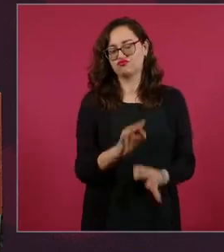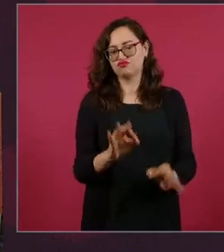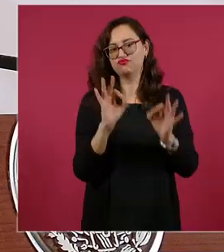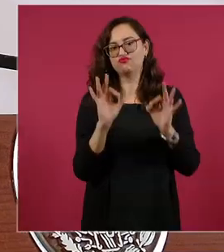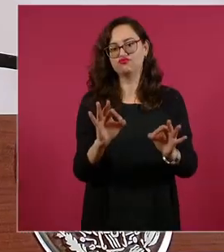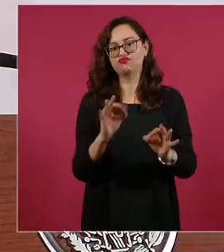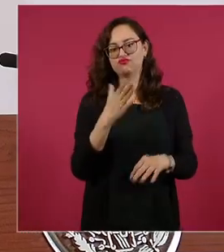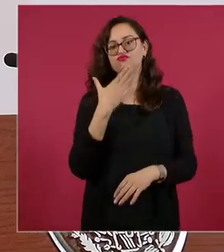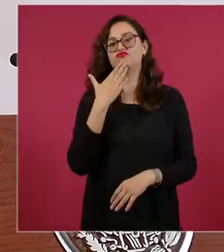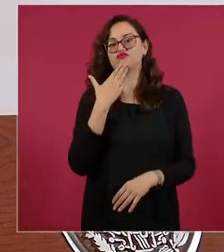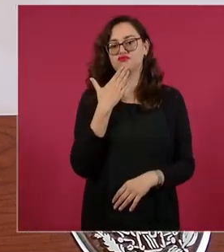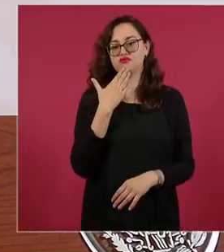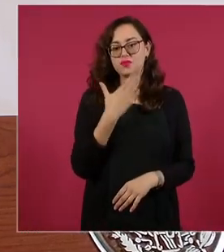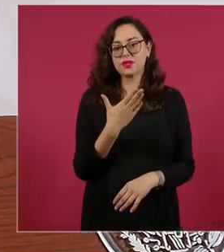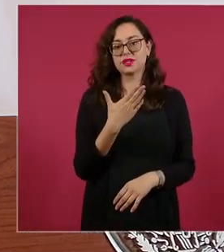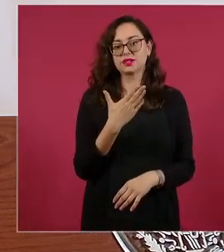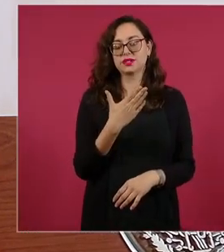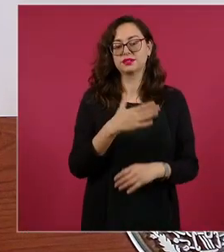Decidir bien